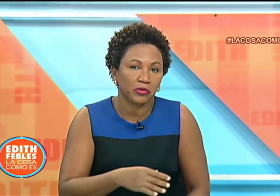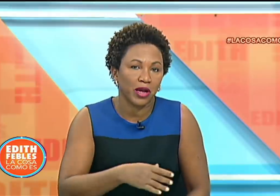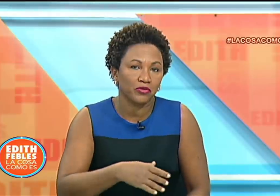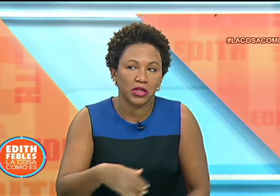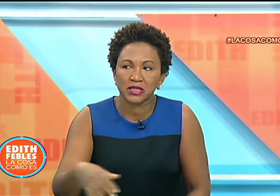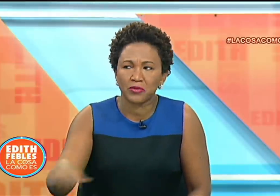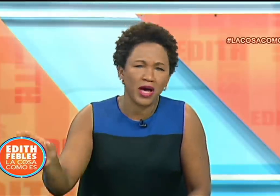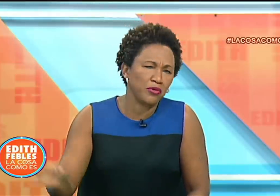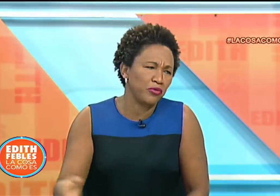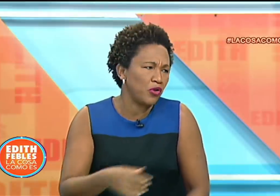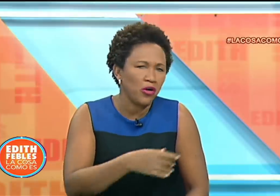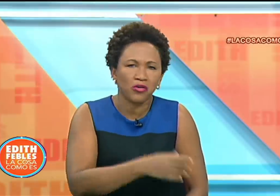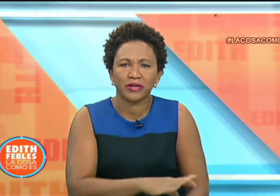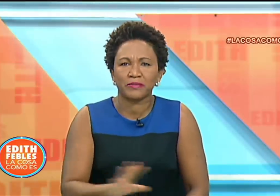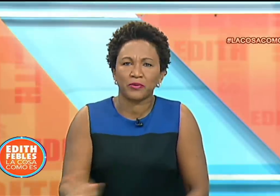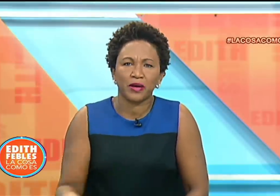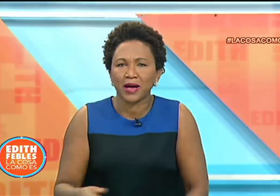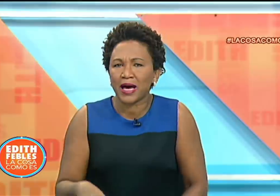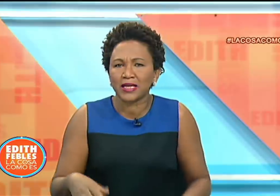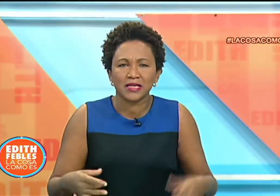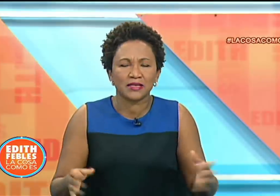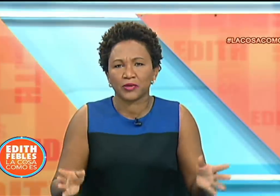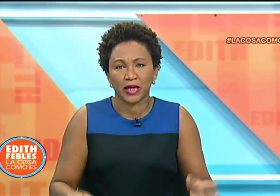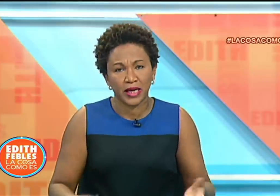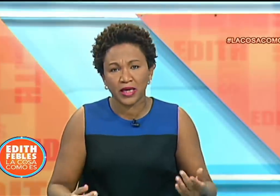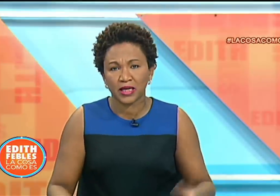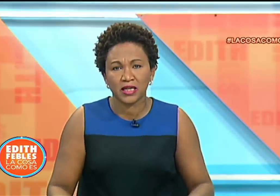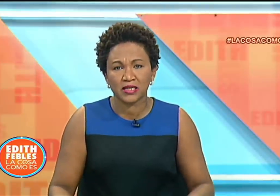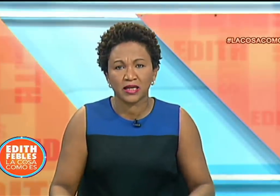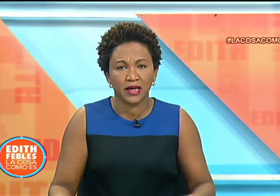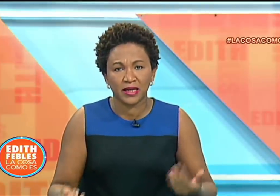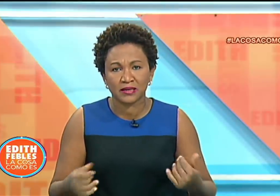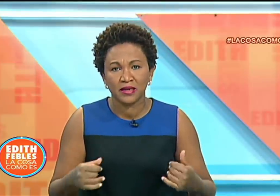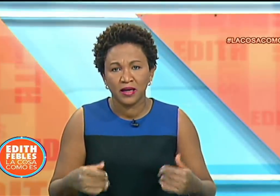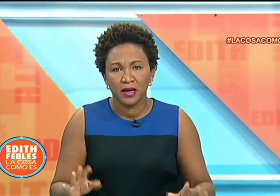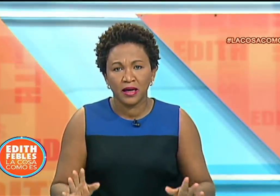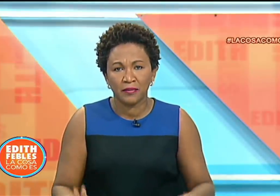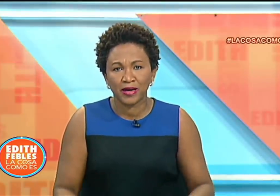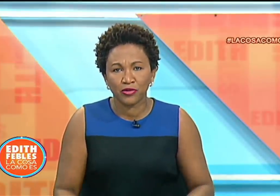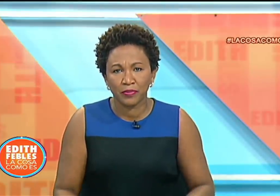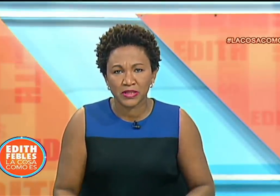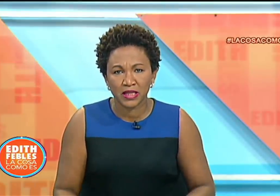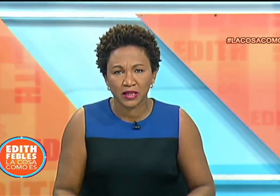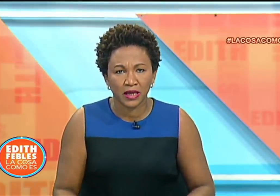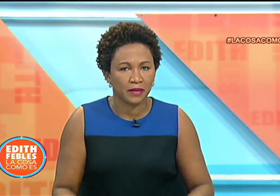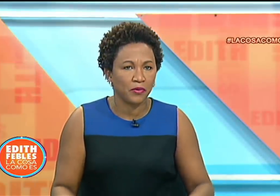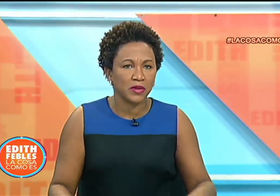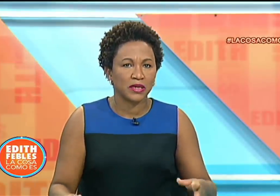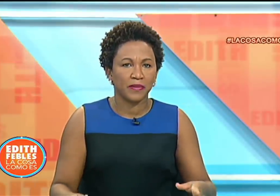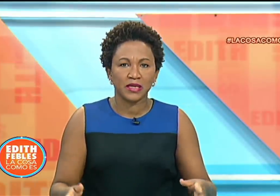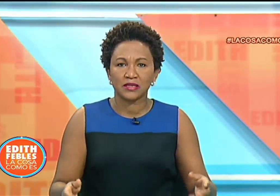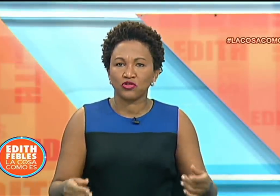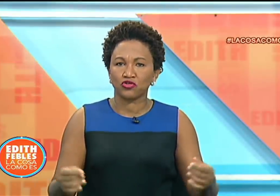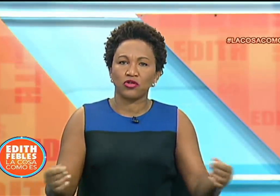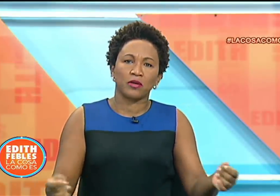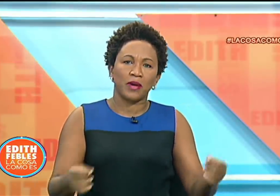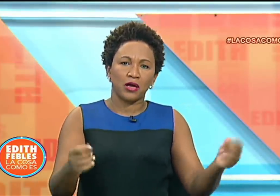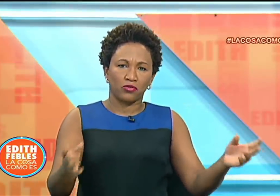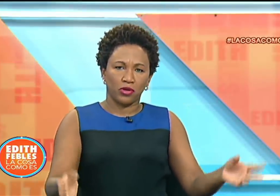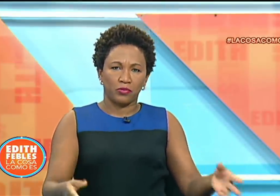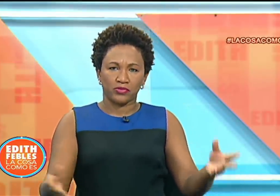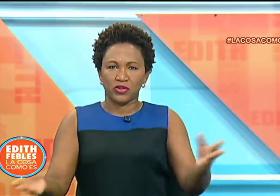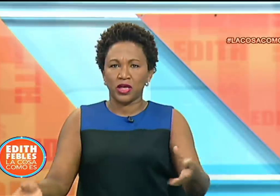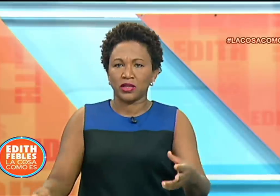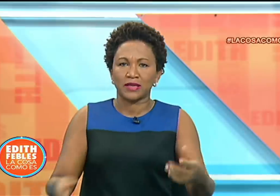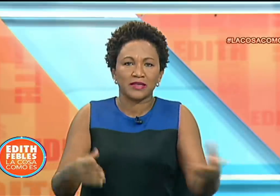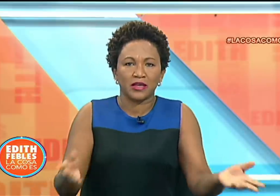contexto actual, usted dice, bueno, es un loco que se pone a hablar y dice, porque aquí hay gente que dice que es hermano del presidente de la República, de par, y dice, yo soy hermano